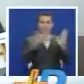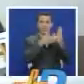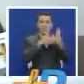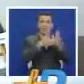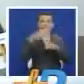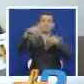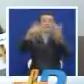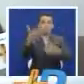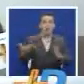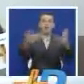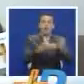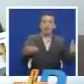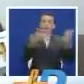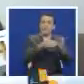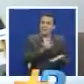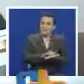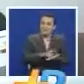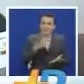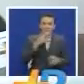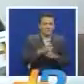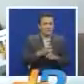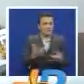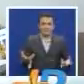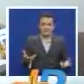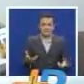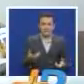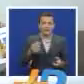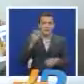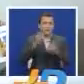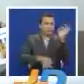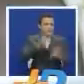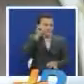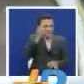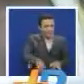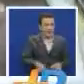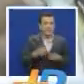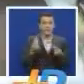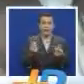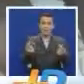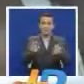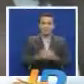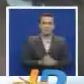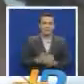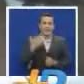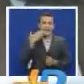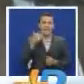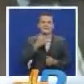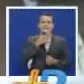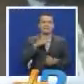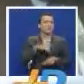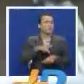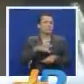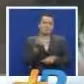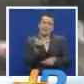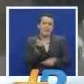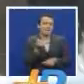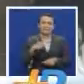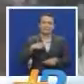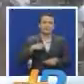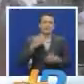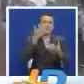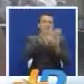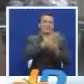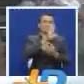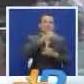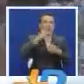puede haciéndole a otra persona lo mismo, entonces las autoridades no están haciendo nada. Sin dinero para acudir a cirujanos plásticos, Cecilia